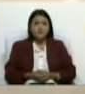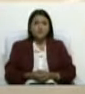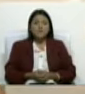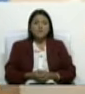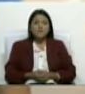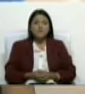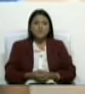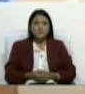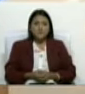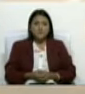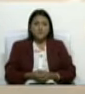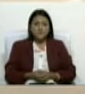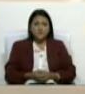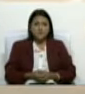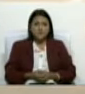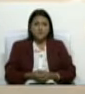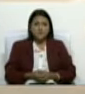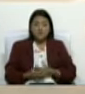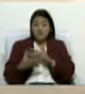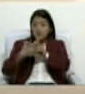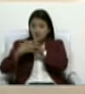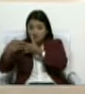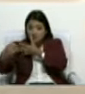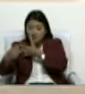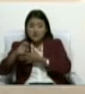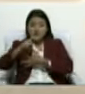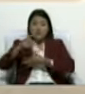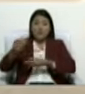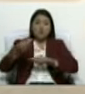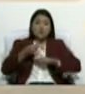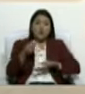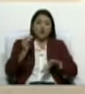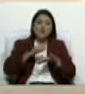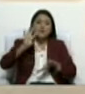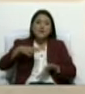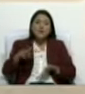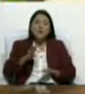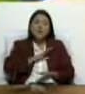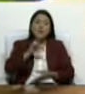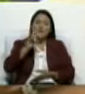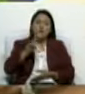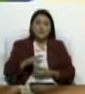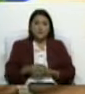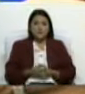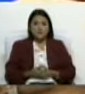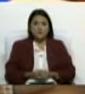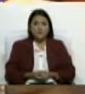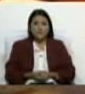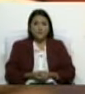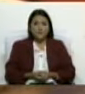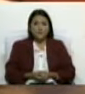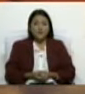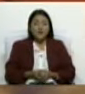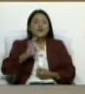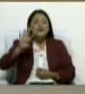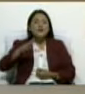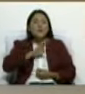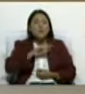que nos lo robaron y necesitamos el Esequibo, que el Esequibo es nuestro. Ese territorio nos